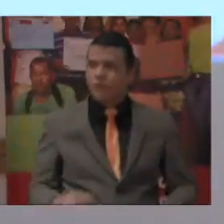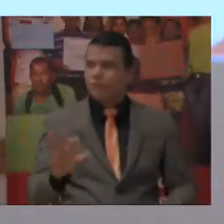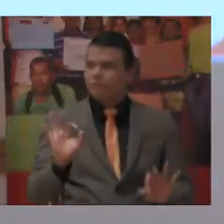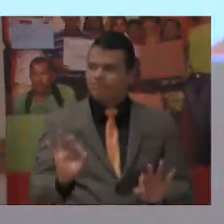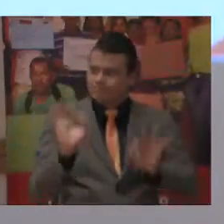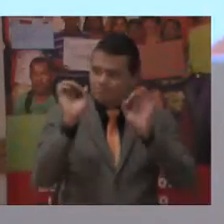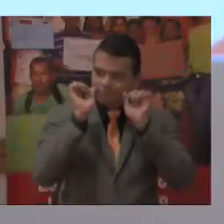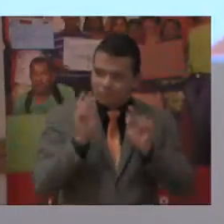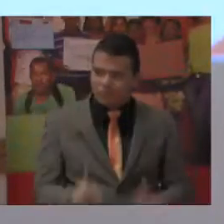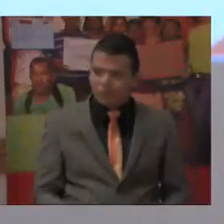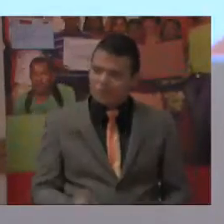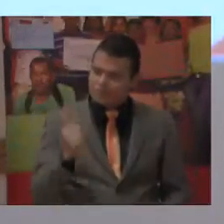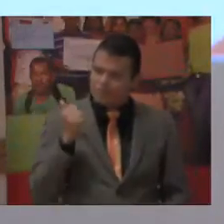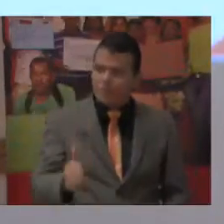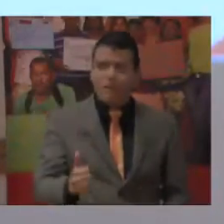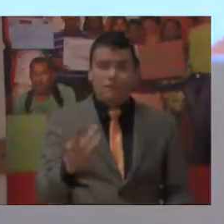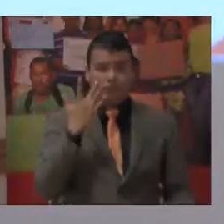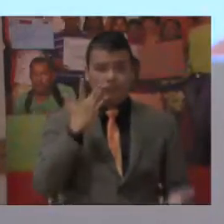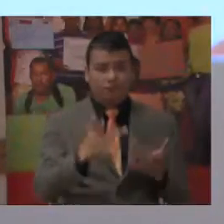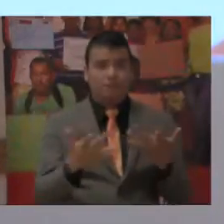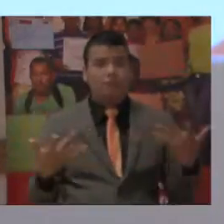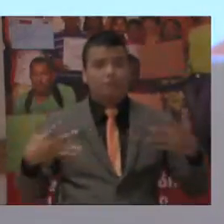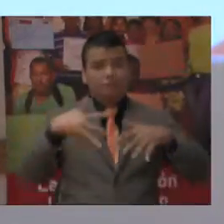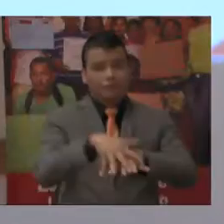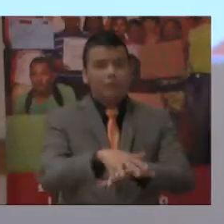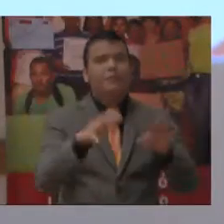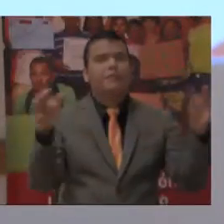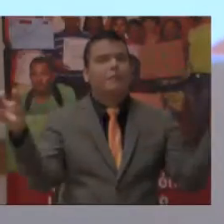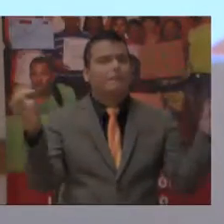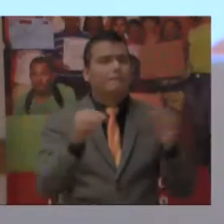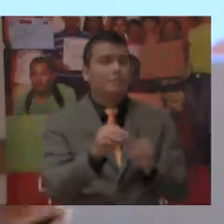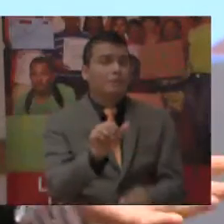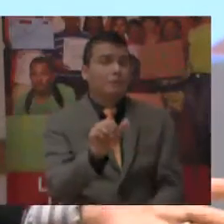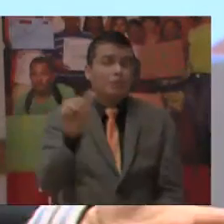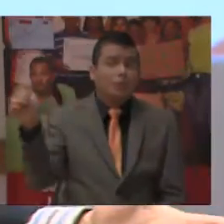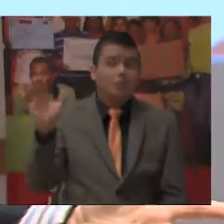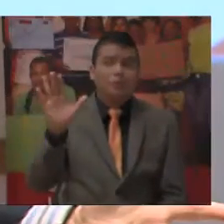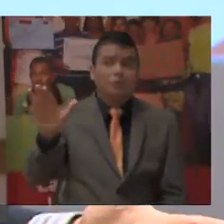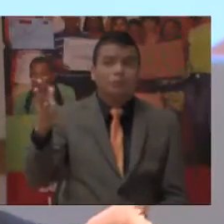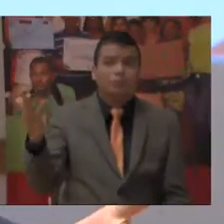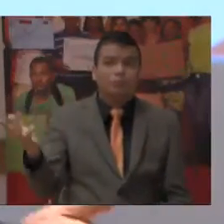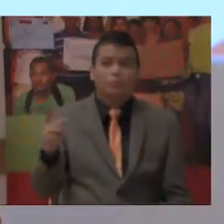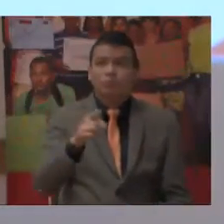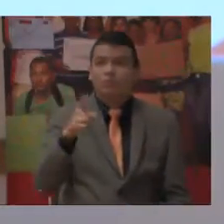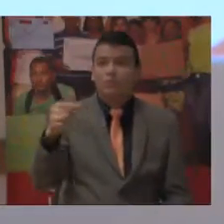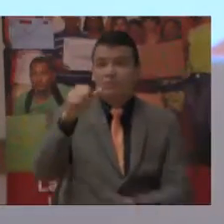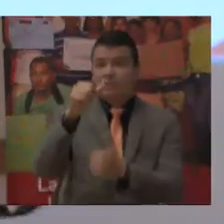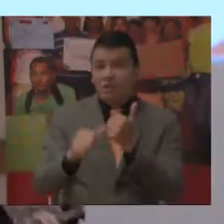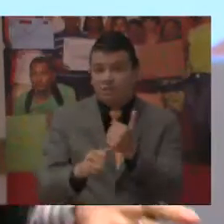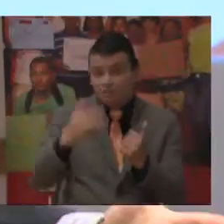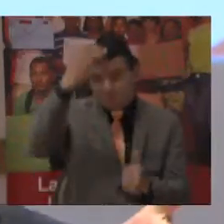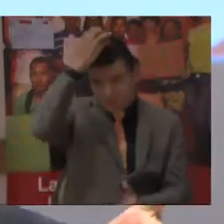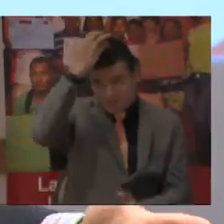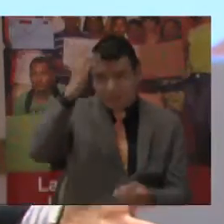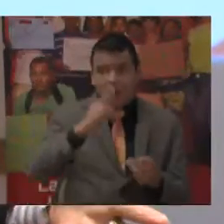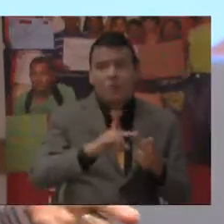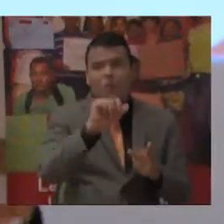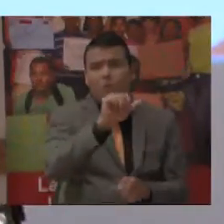buenos ciudadanos y se integren de verdad. Otros van a ser auxiliares de enfermería, otros van a